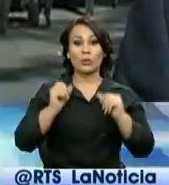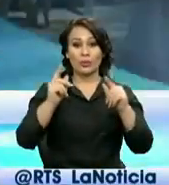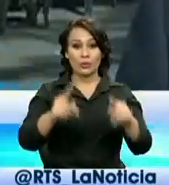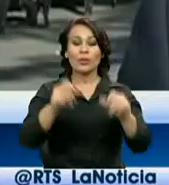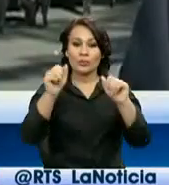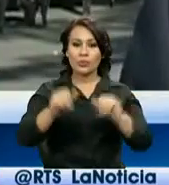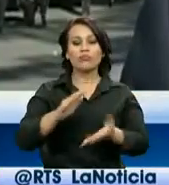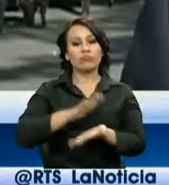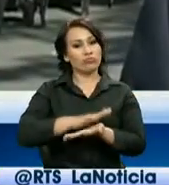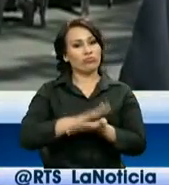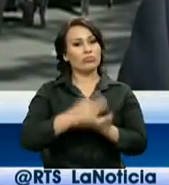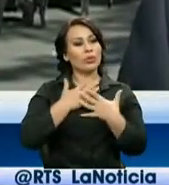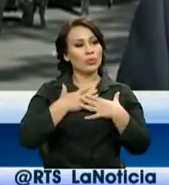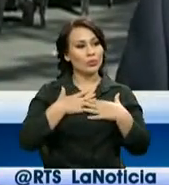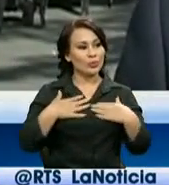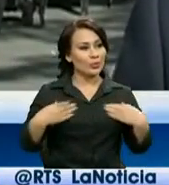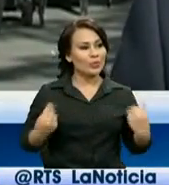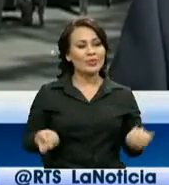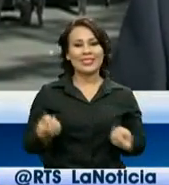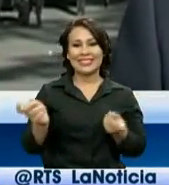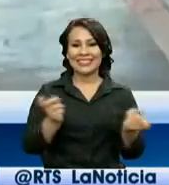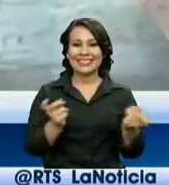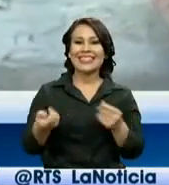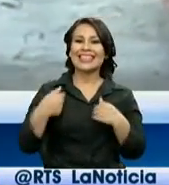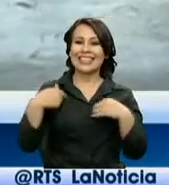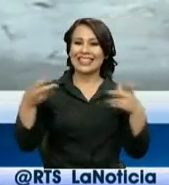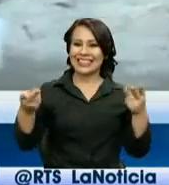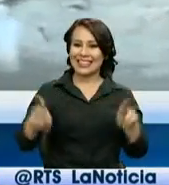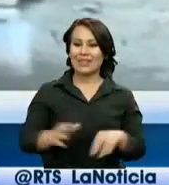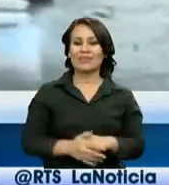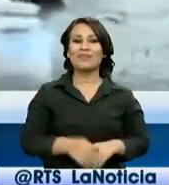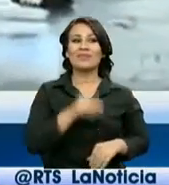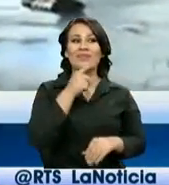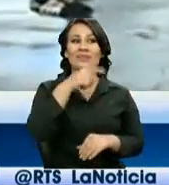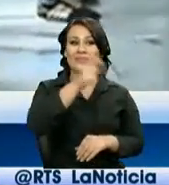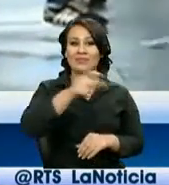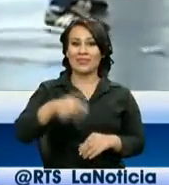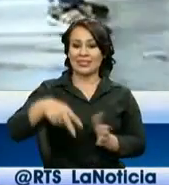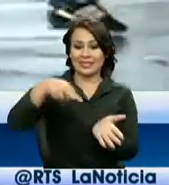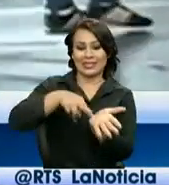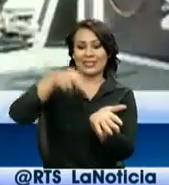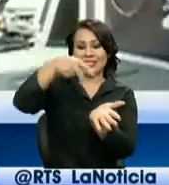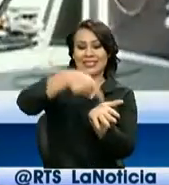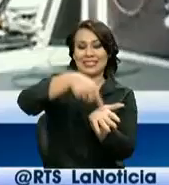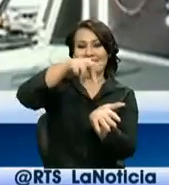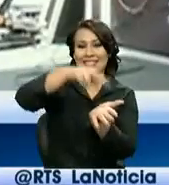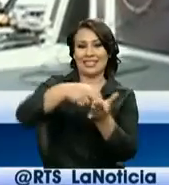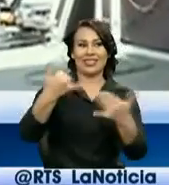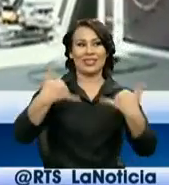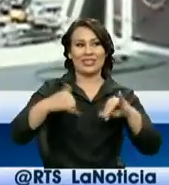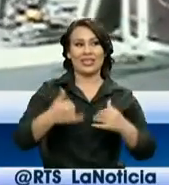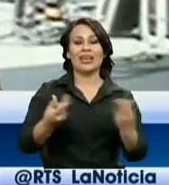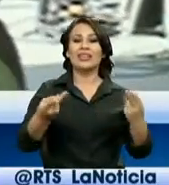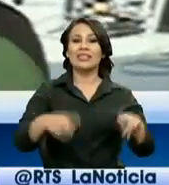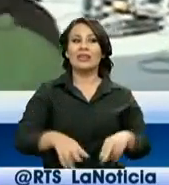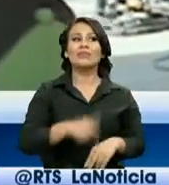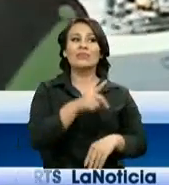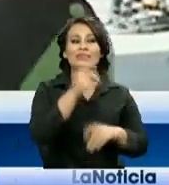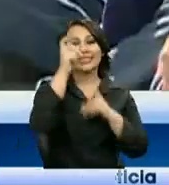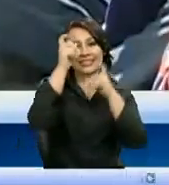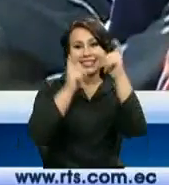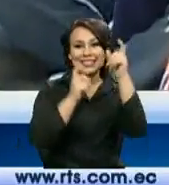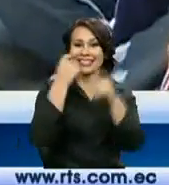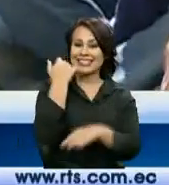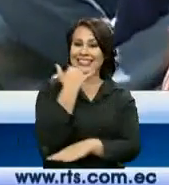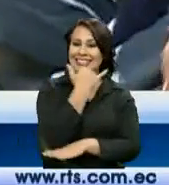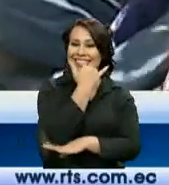y algún tipo de agasajo y obsequio también. Ellos pudieron divertirse a través de juegos y escuchando cuentos que dibujaban una